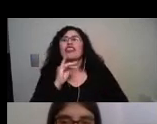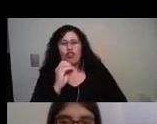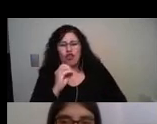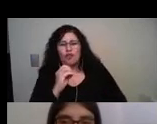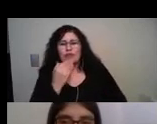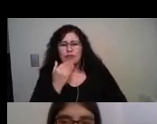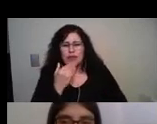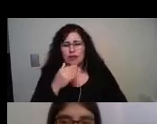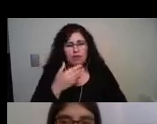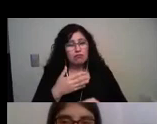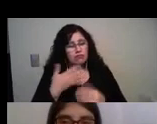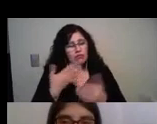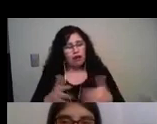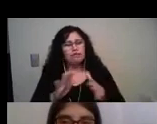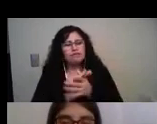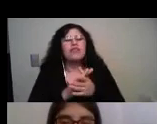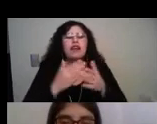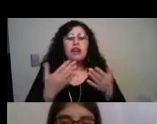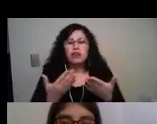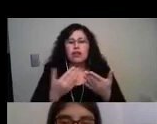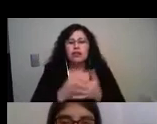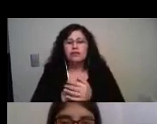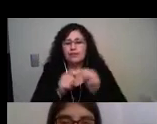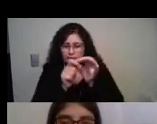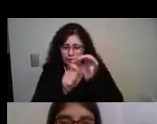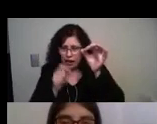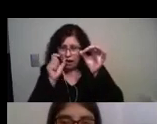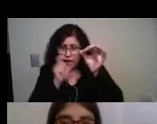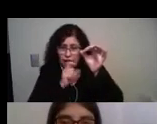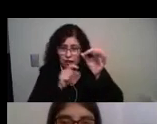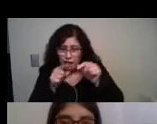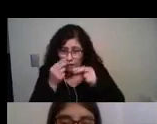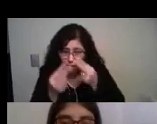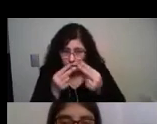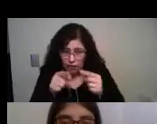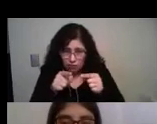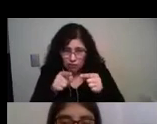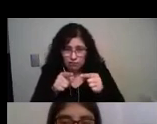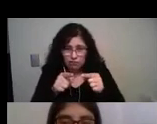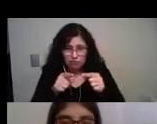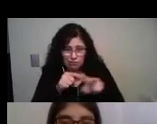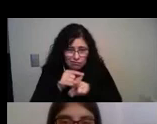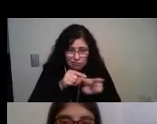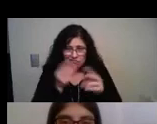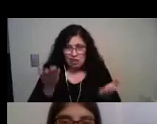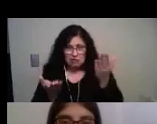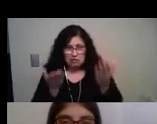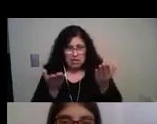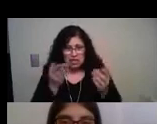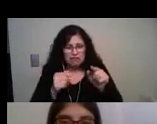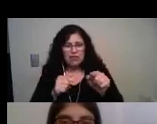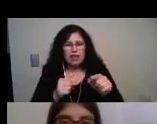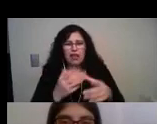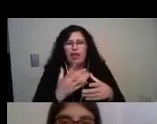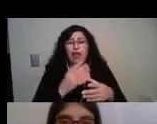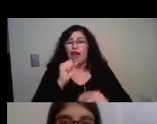¿De acuerdo? La arteria se ve graficado también acá, carótida interna,